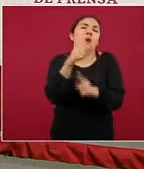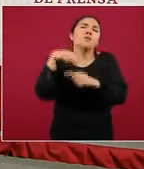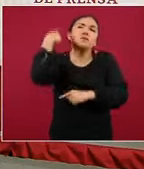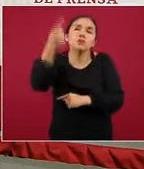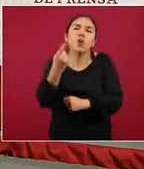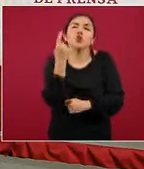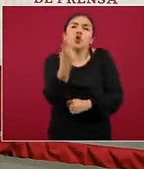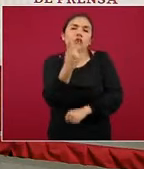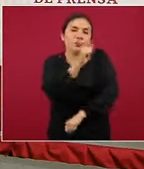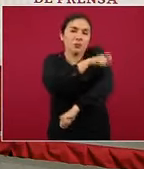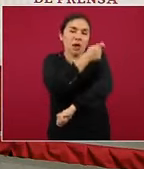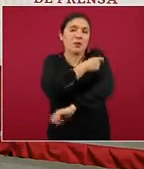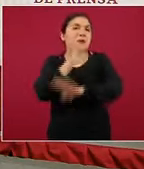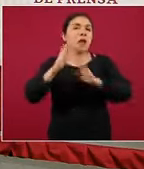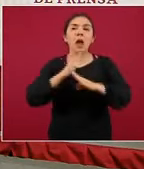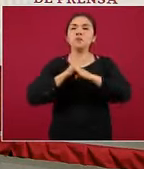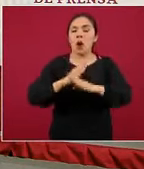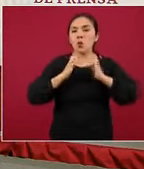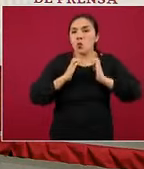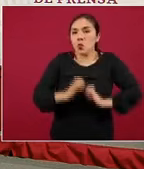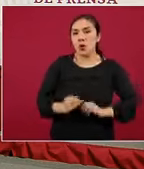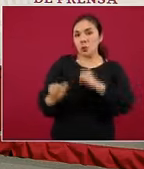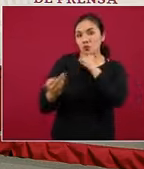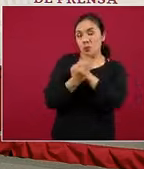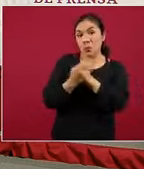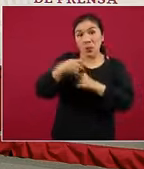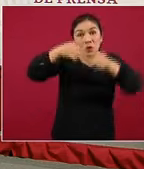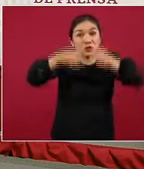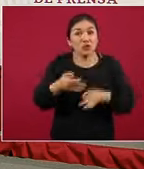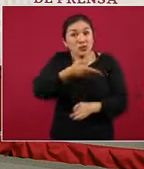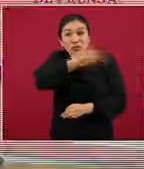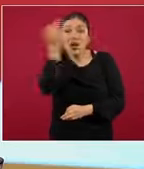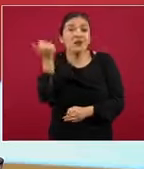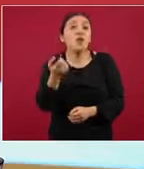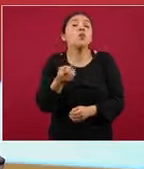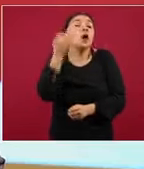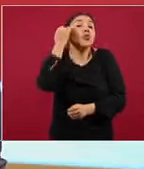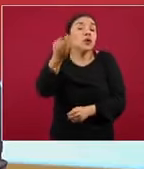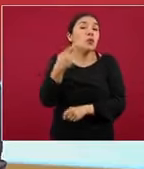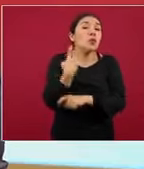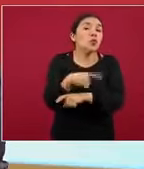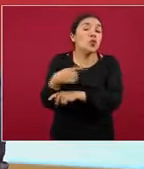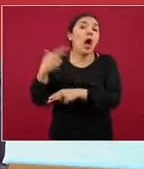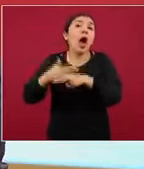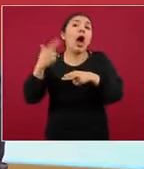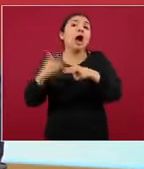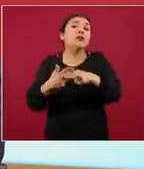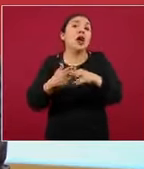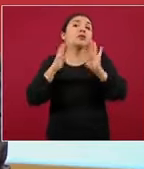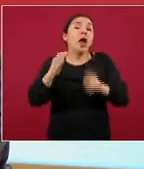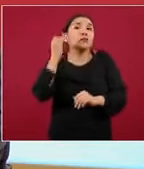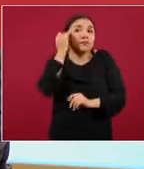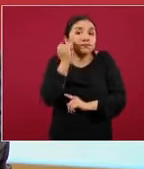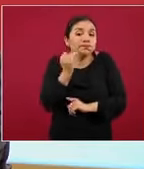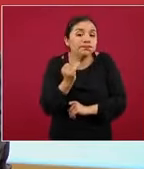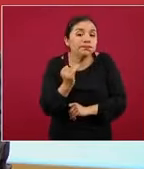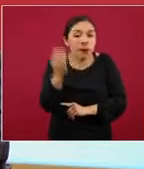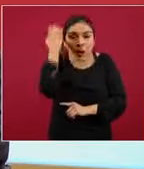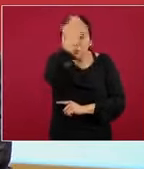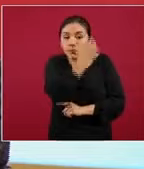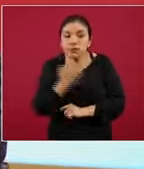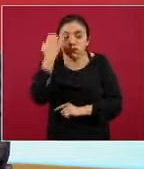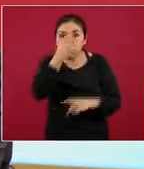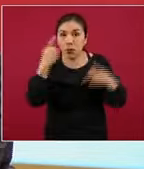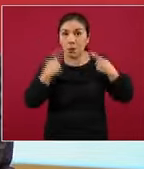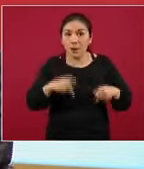ya quedarían inmunizados. Pero no se puede saber cuánto tiempo va a durar hasta que pase precisamente ese tiempo. Si